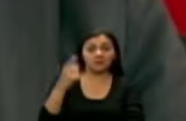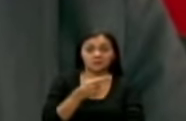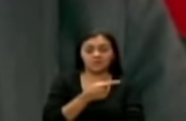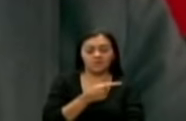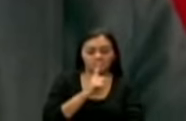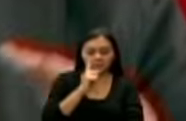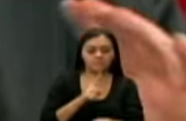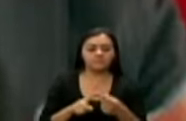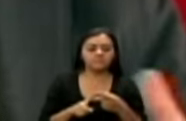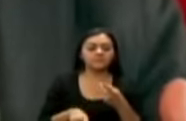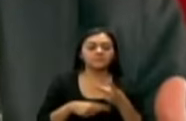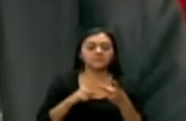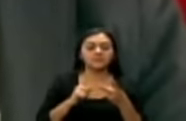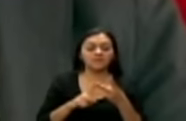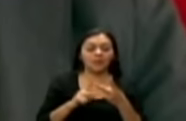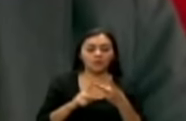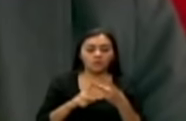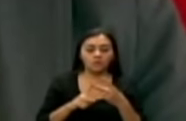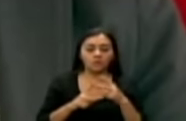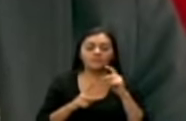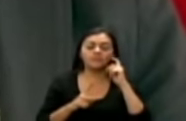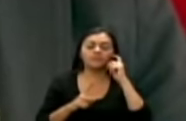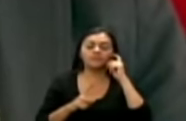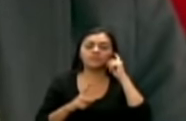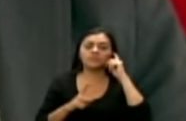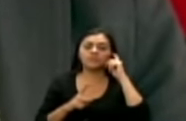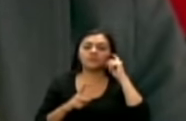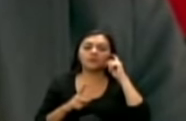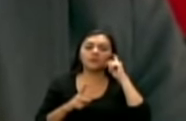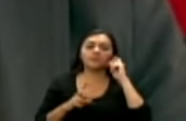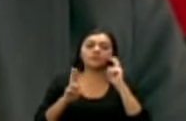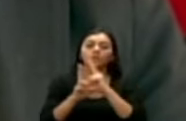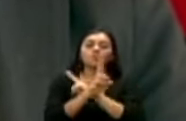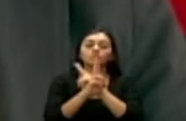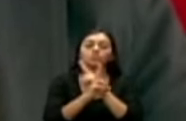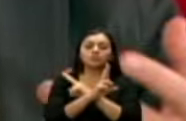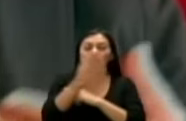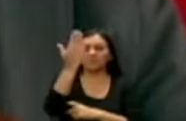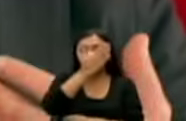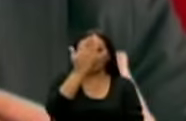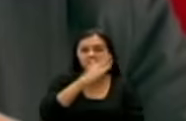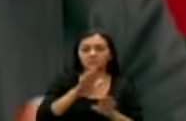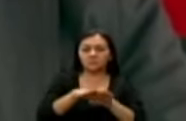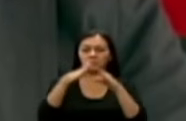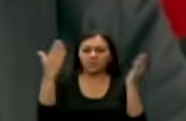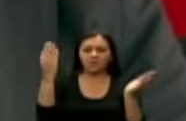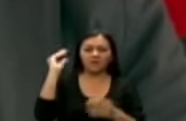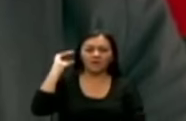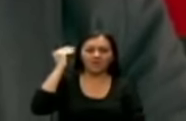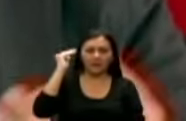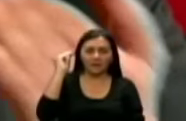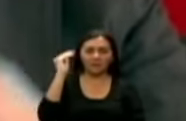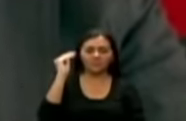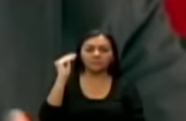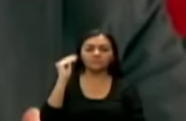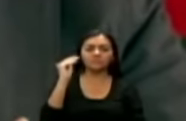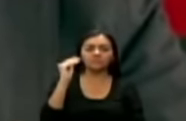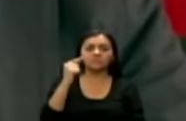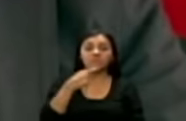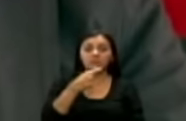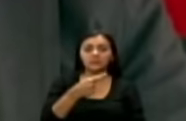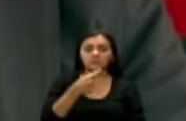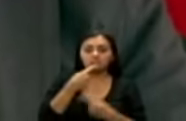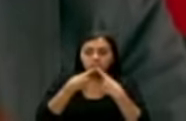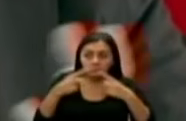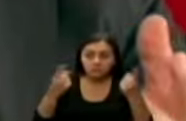el segundo, la utilización de los medios de comunicación a través de consultoras para el descrédito de la